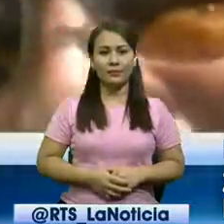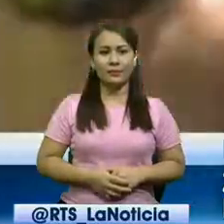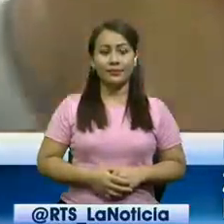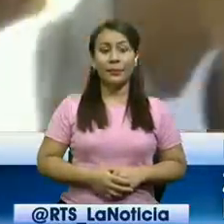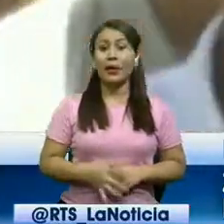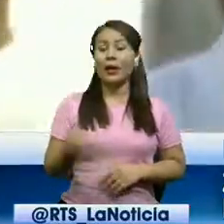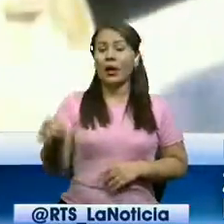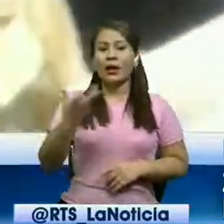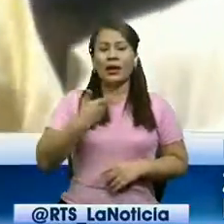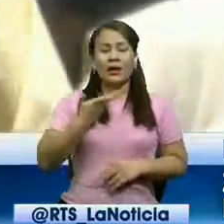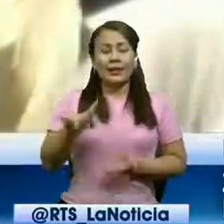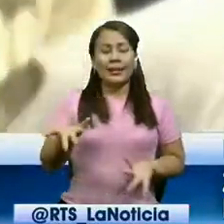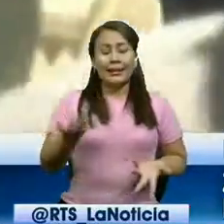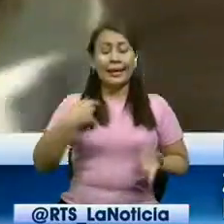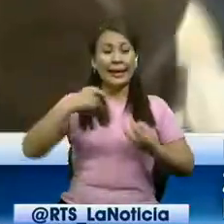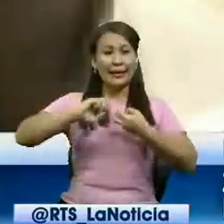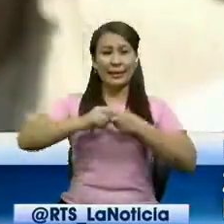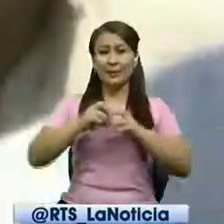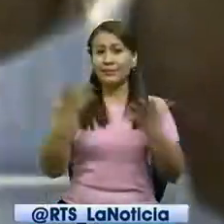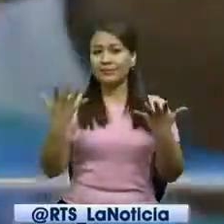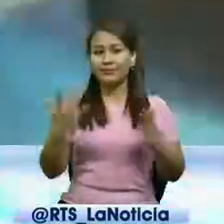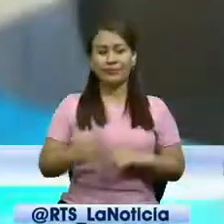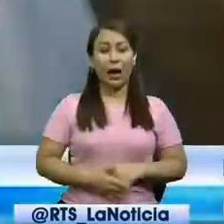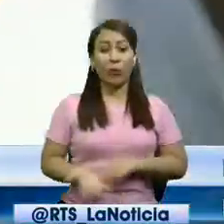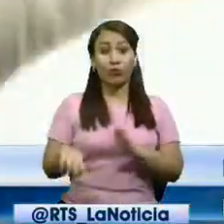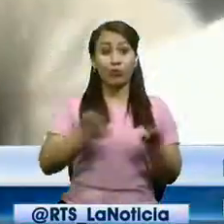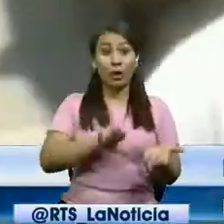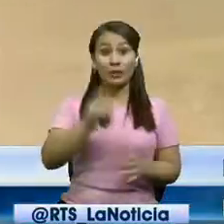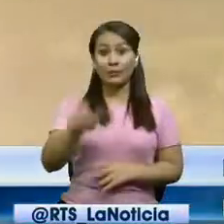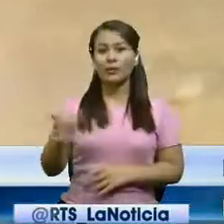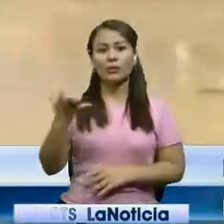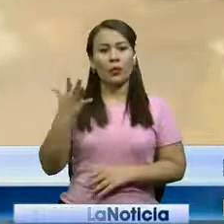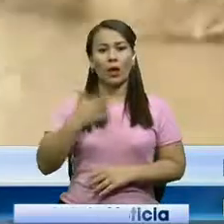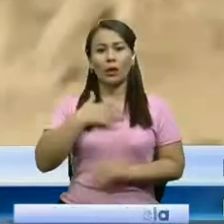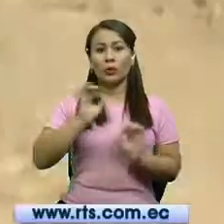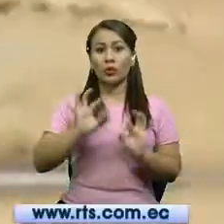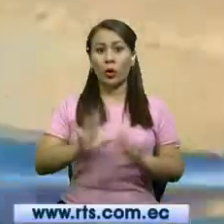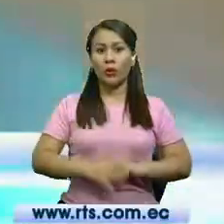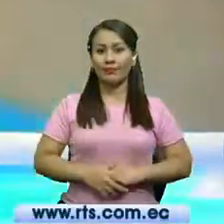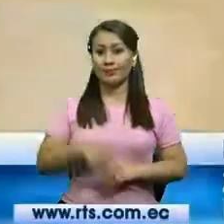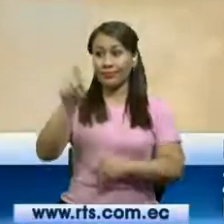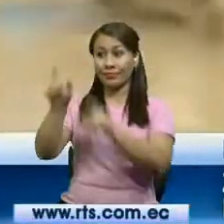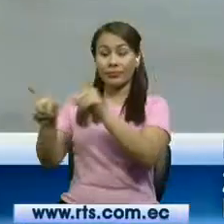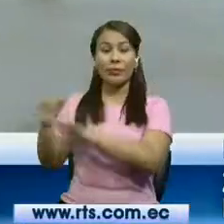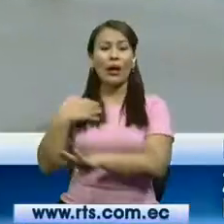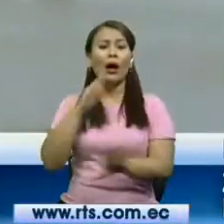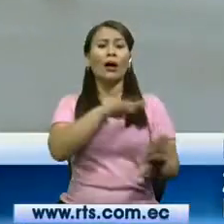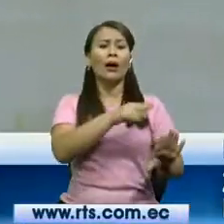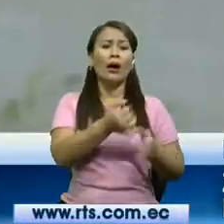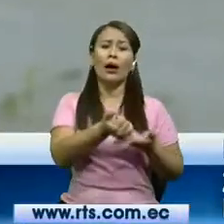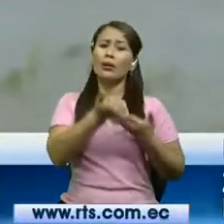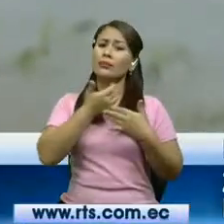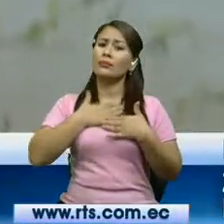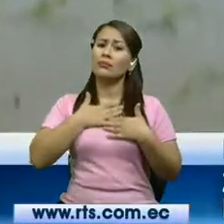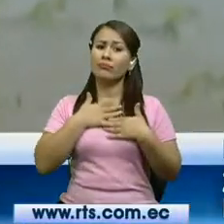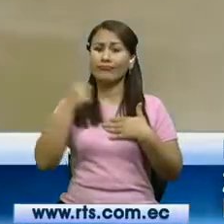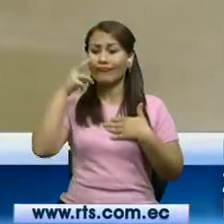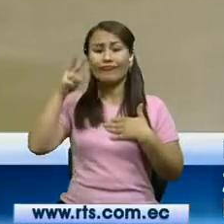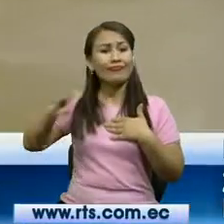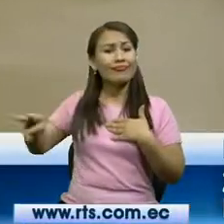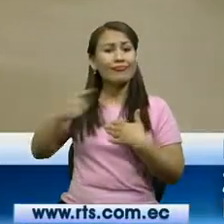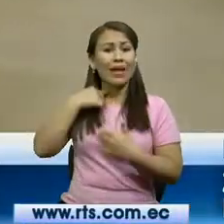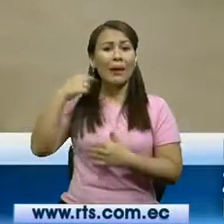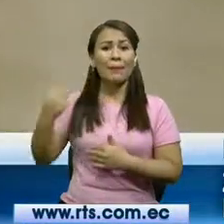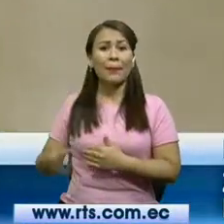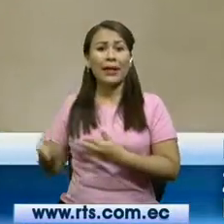Problema, gracias a Dios no hemos tenido más víctimas fatales, pero pudieron existir. El pedido de los habitantes era el mismo: ayuda para los afectados que